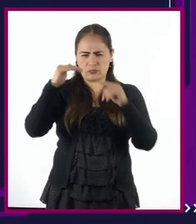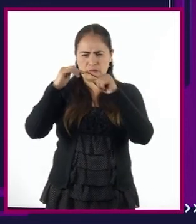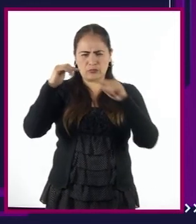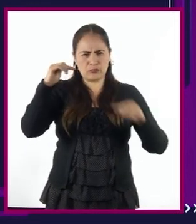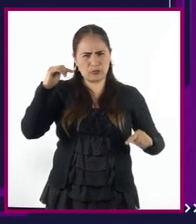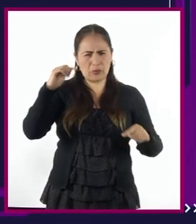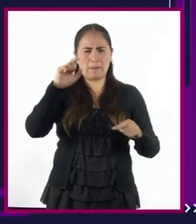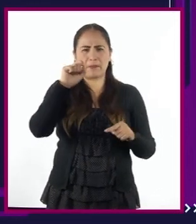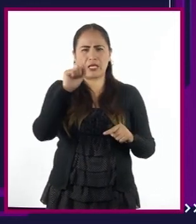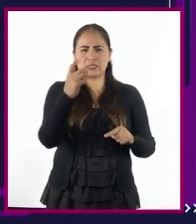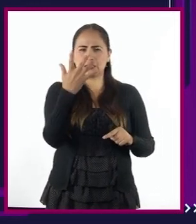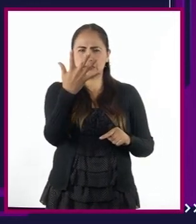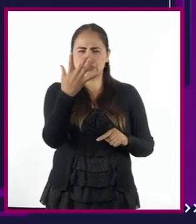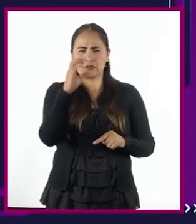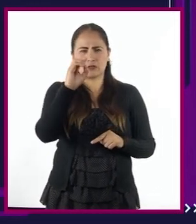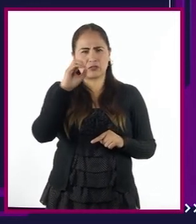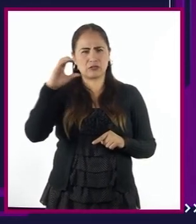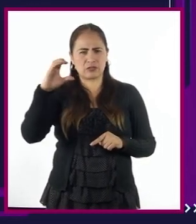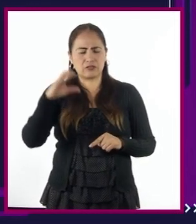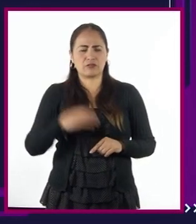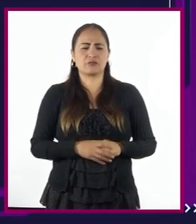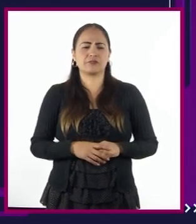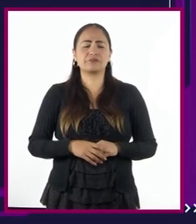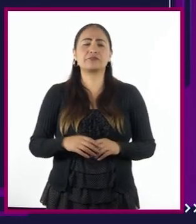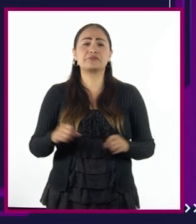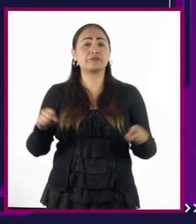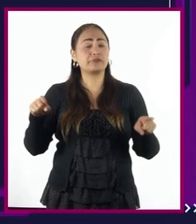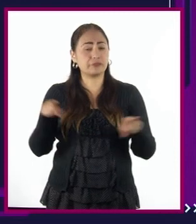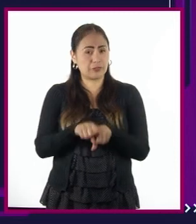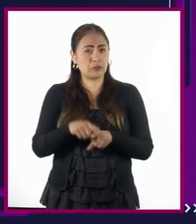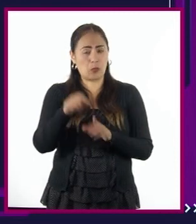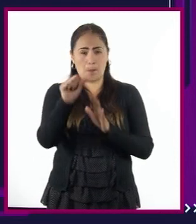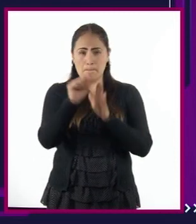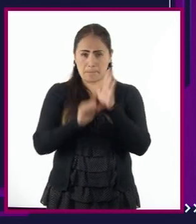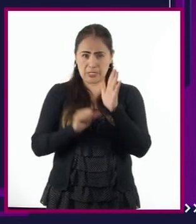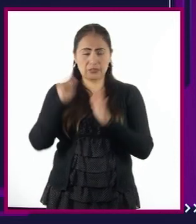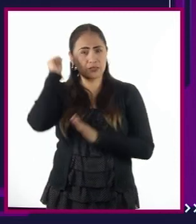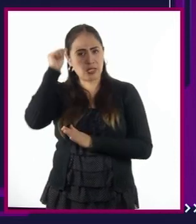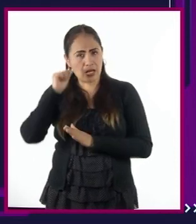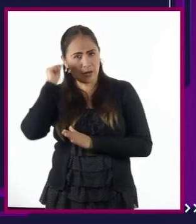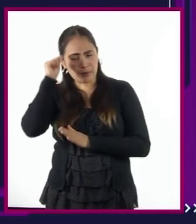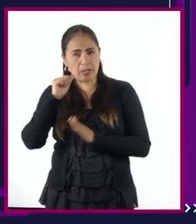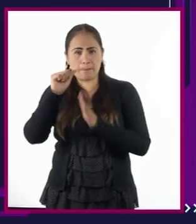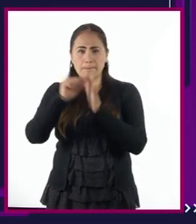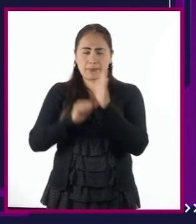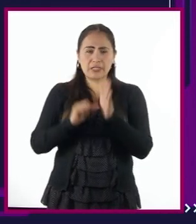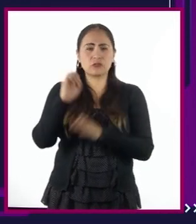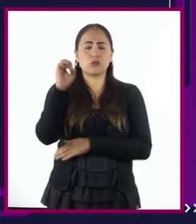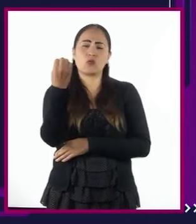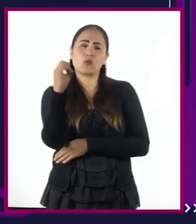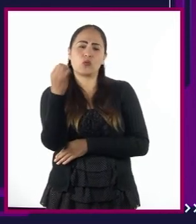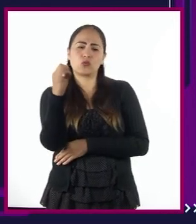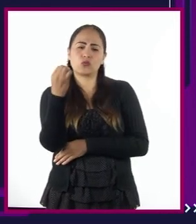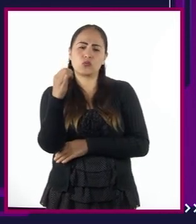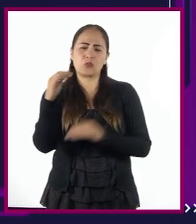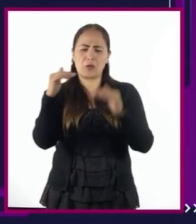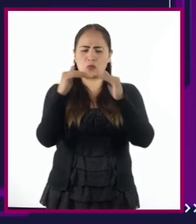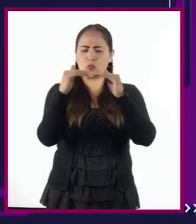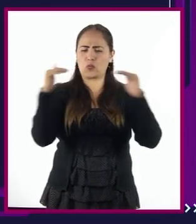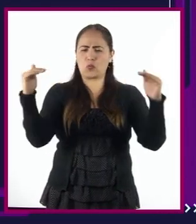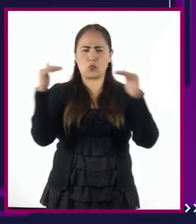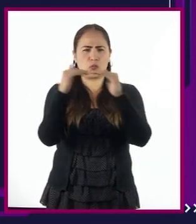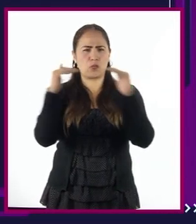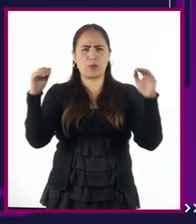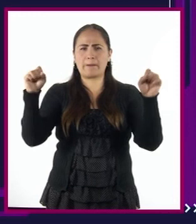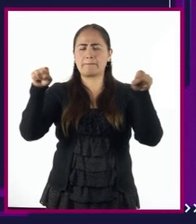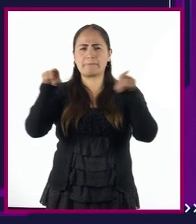Celsius. También podemos observar que en los meses de abril y octubre se registró la misma